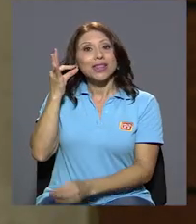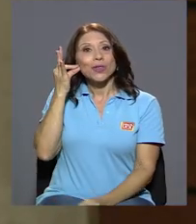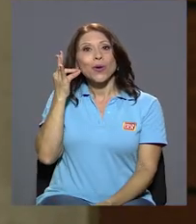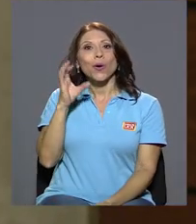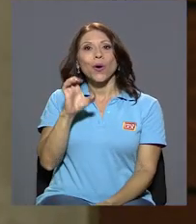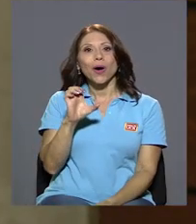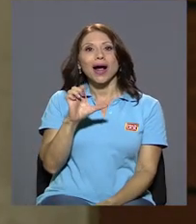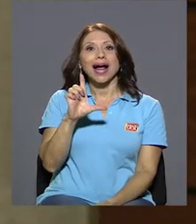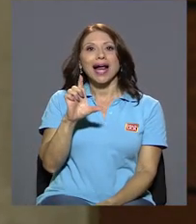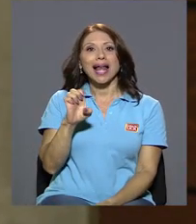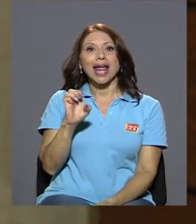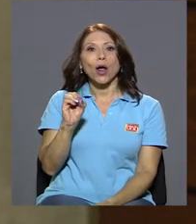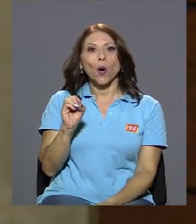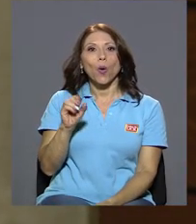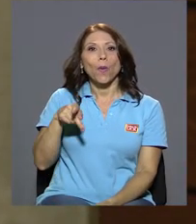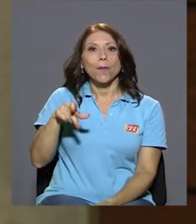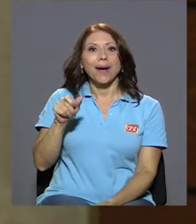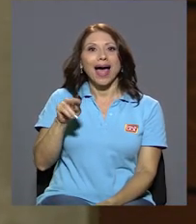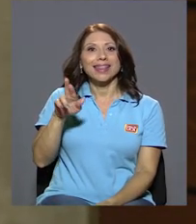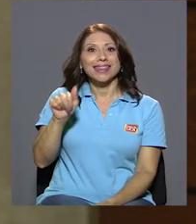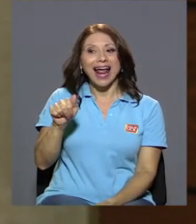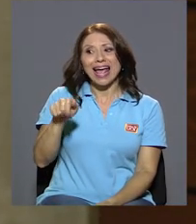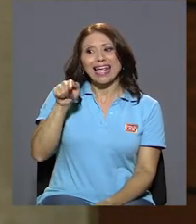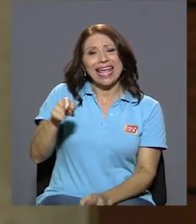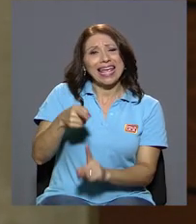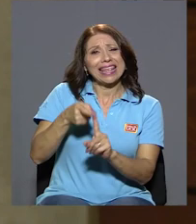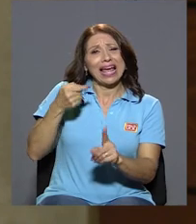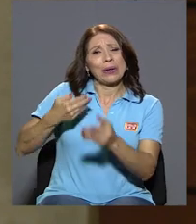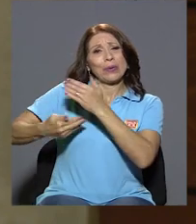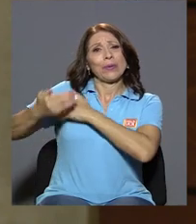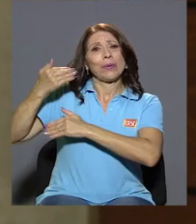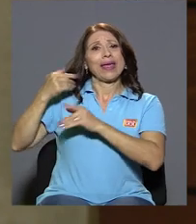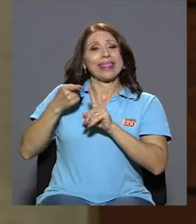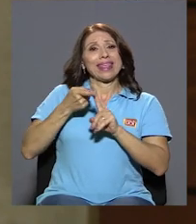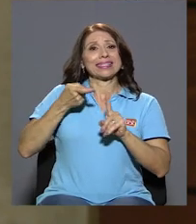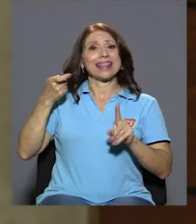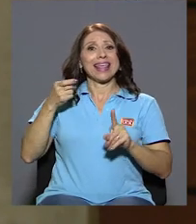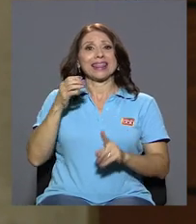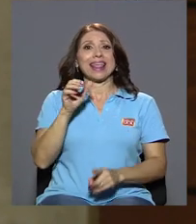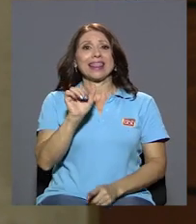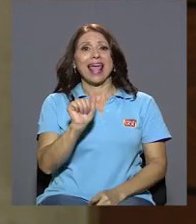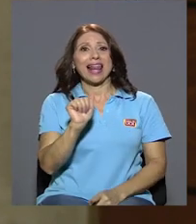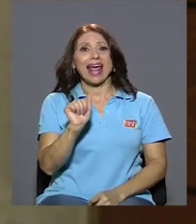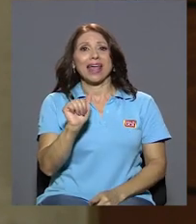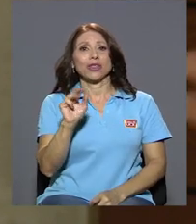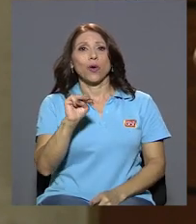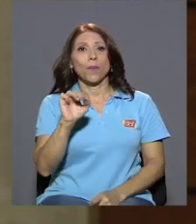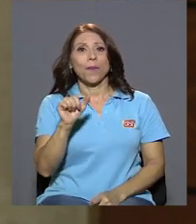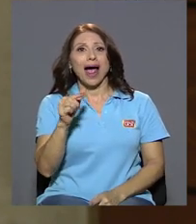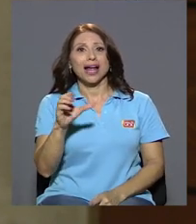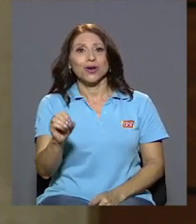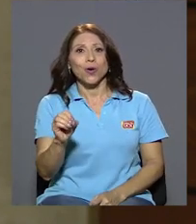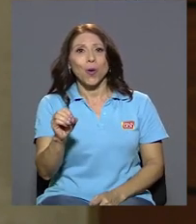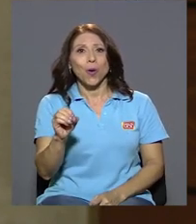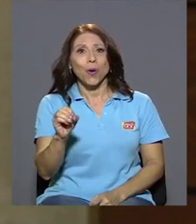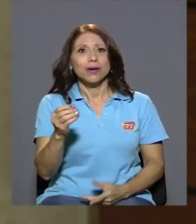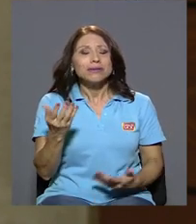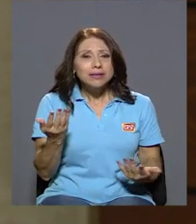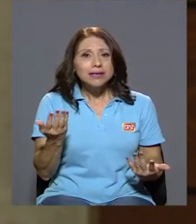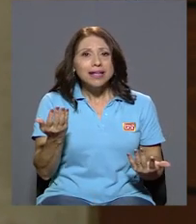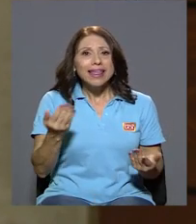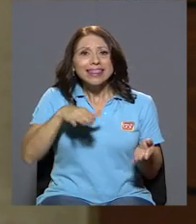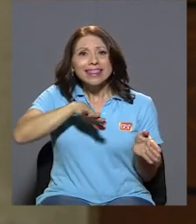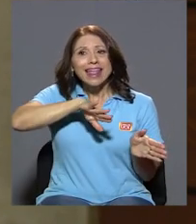de la dinastía no sé cuánto era descendiente de alejandra 'alejandro magno' dejando el lado mil años o